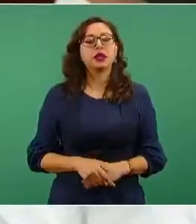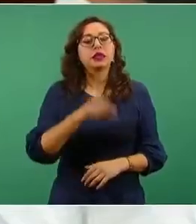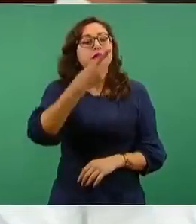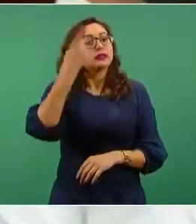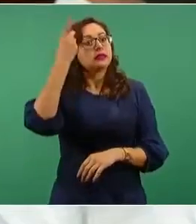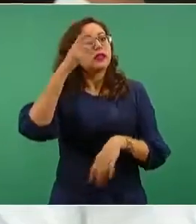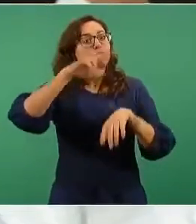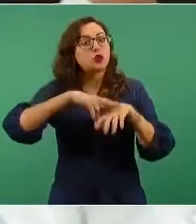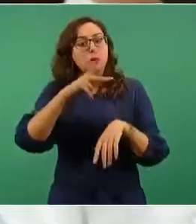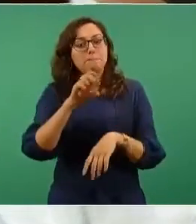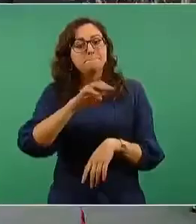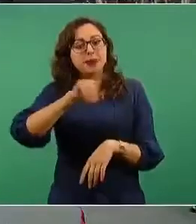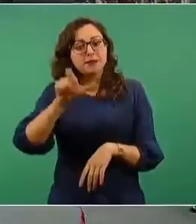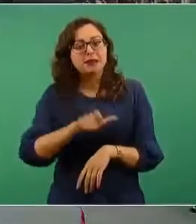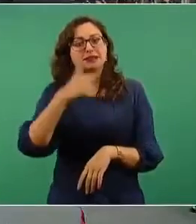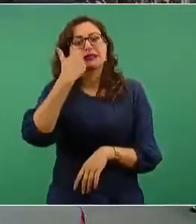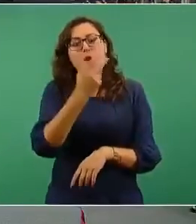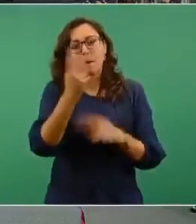presidente.